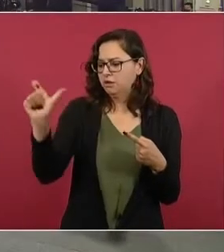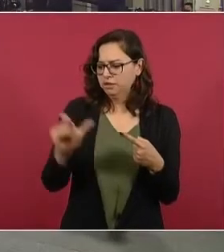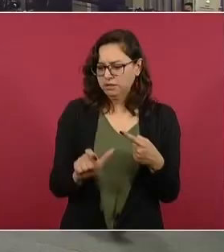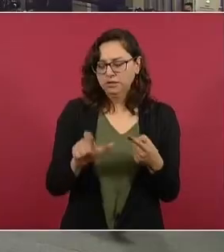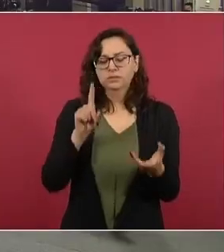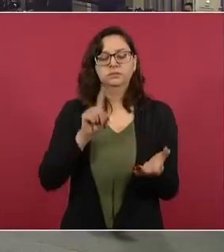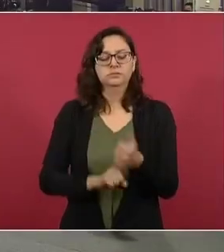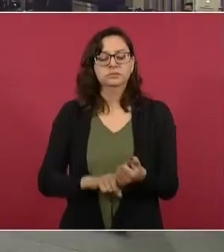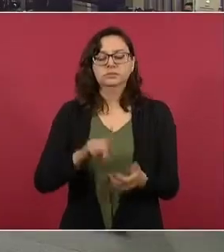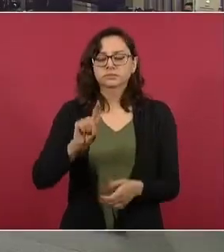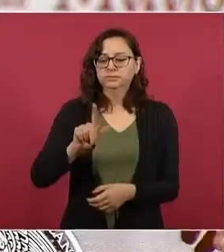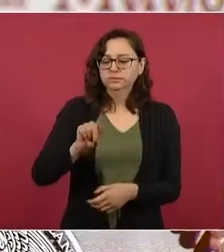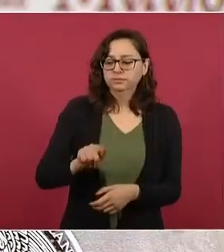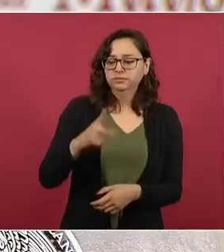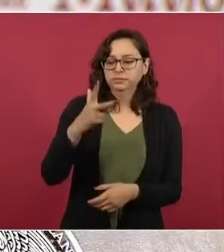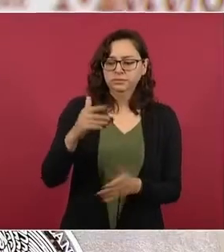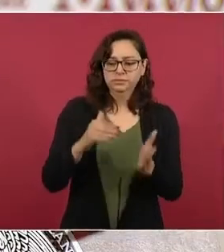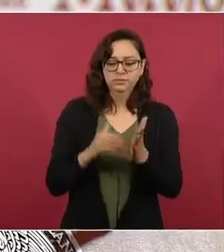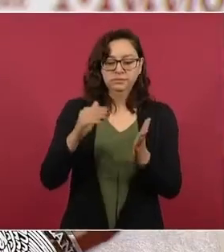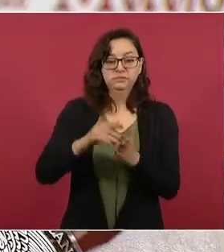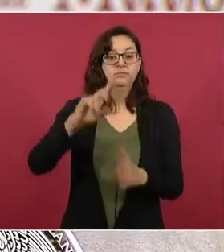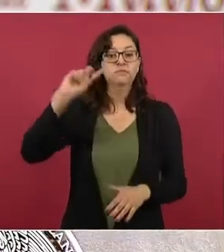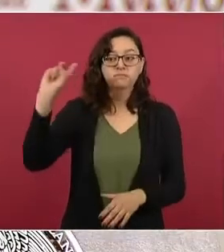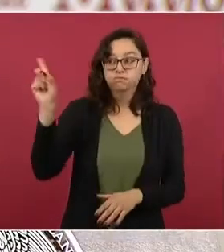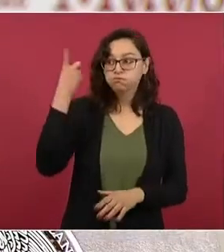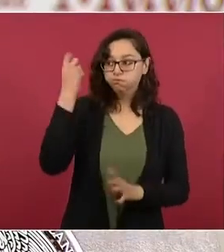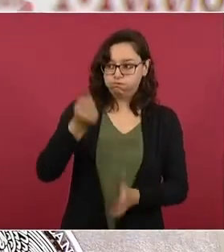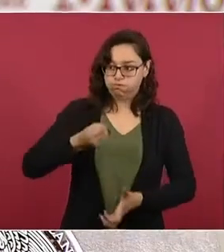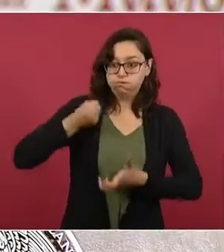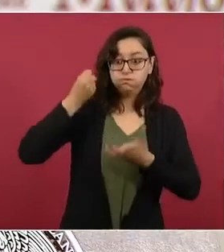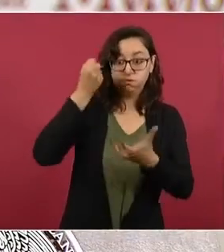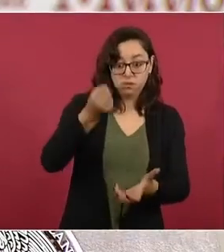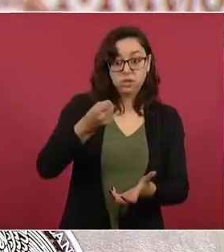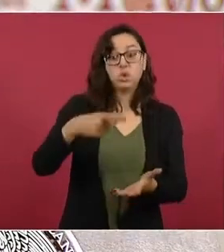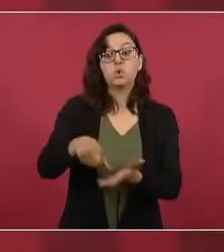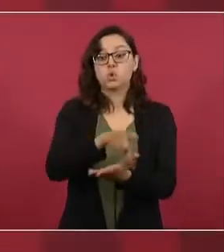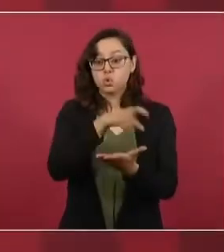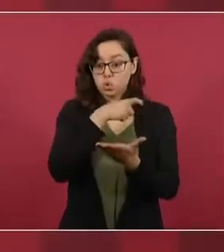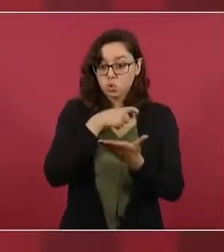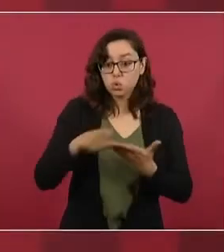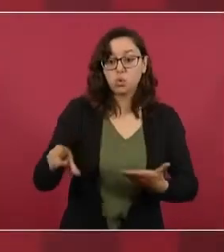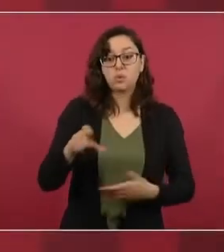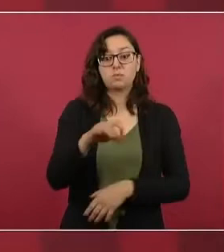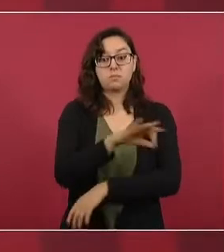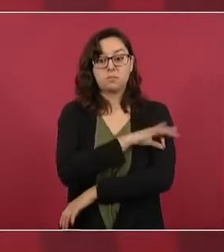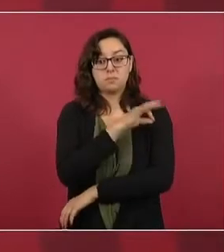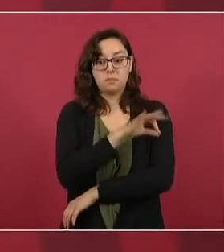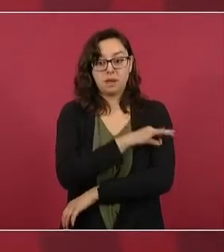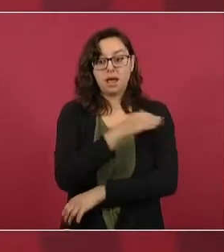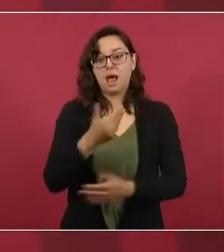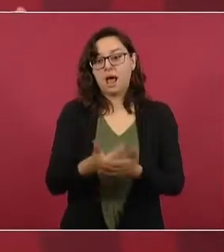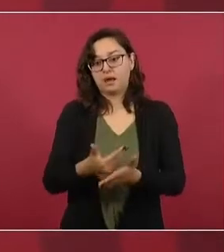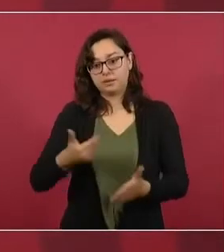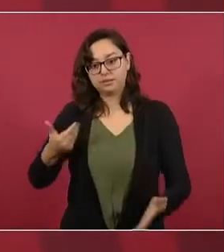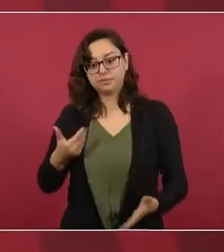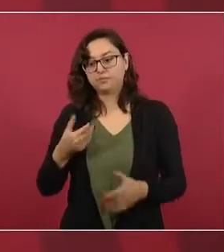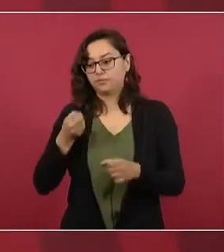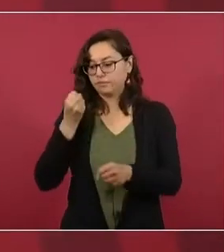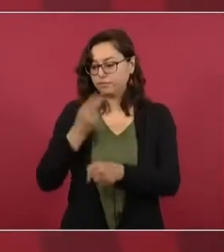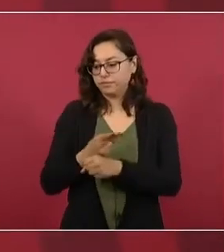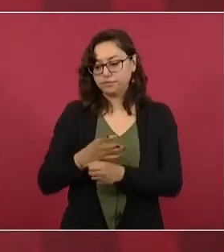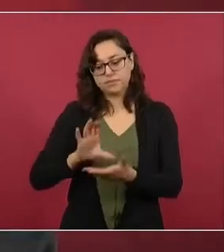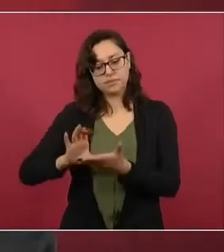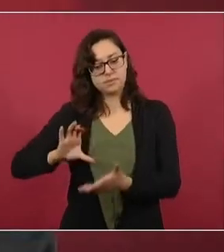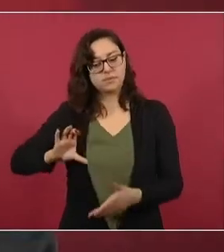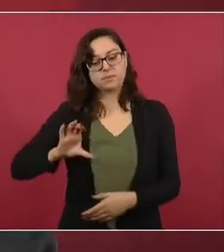tenemos $78 millones invertidos. La manera en que funciona es con pagos anticipados para todos los países